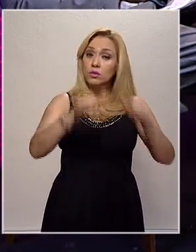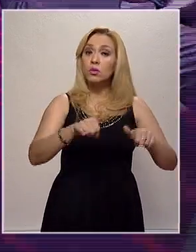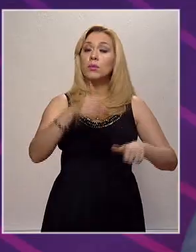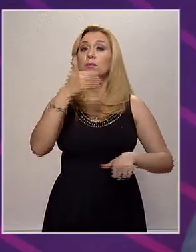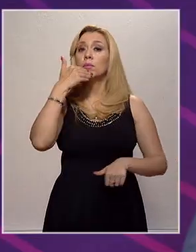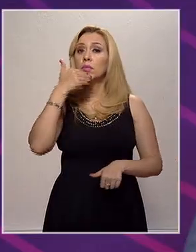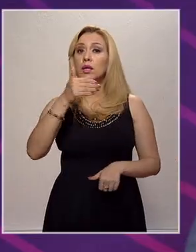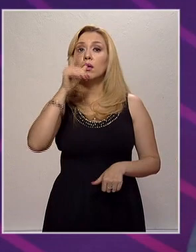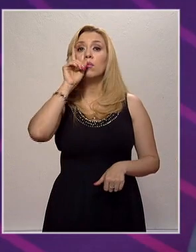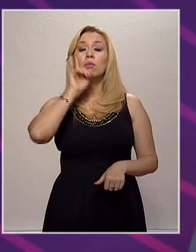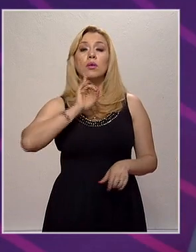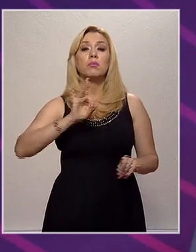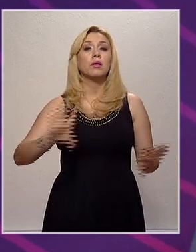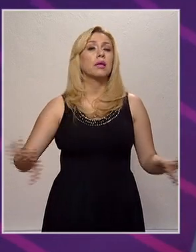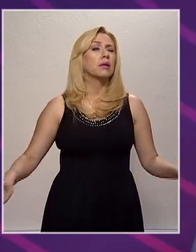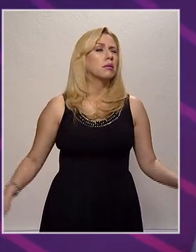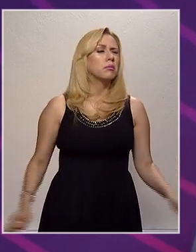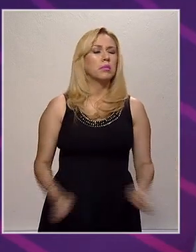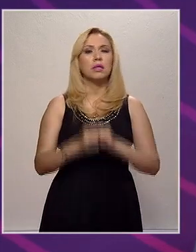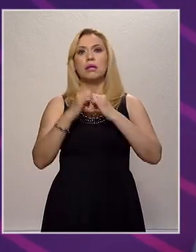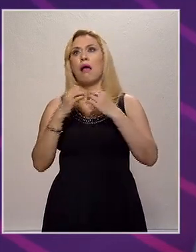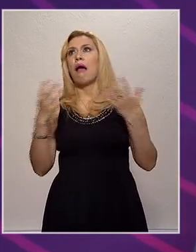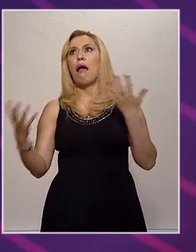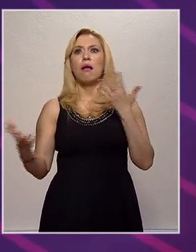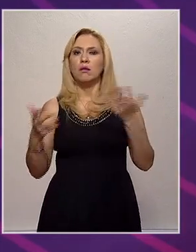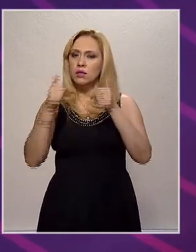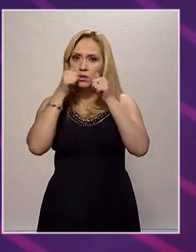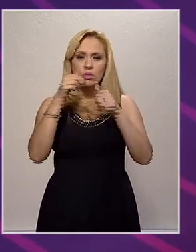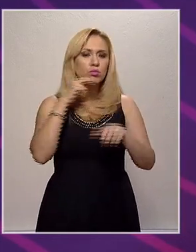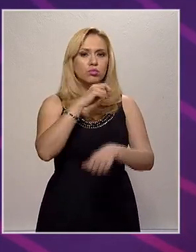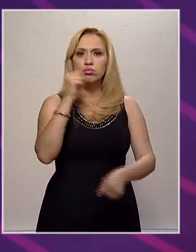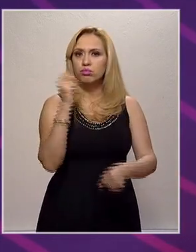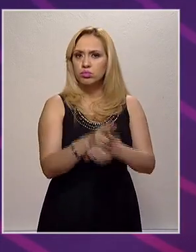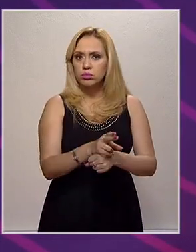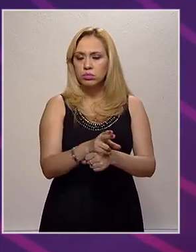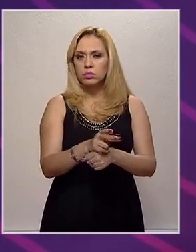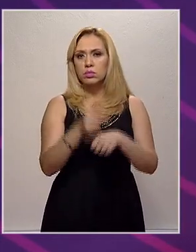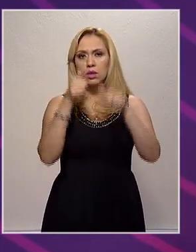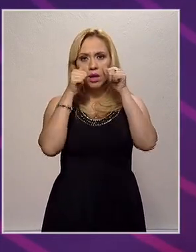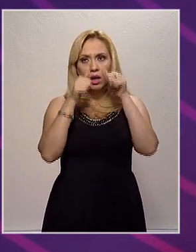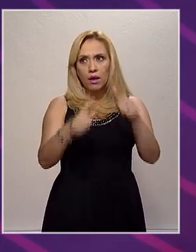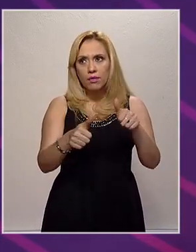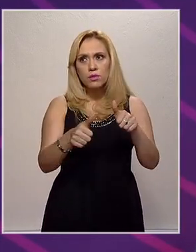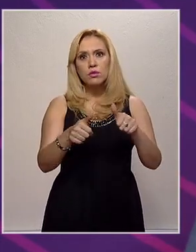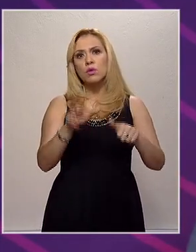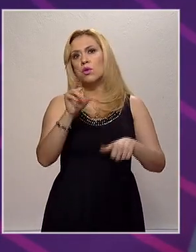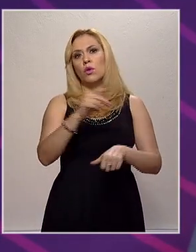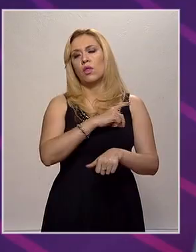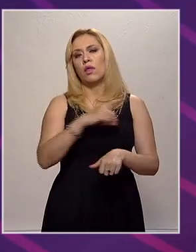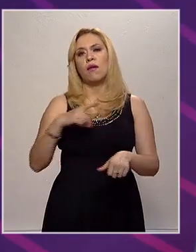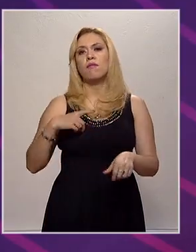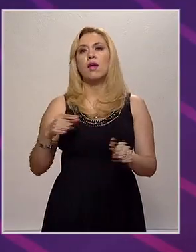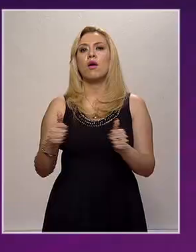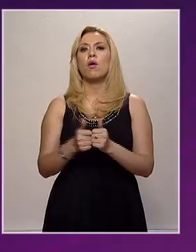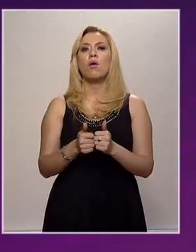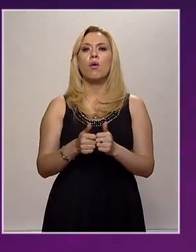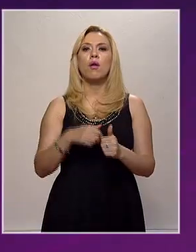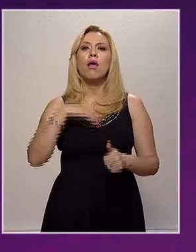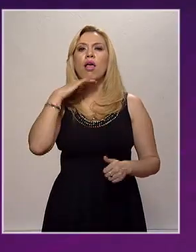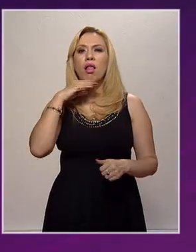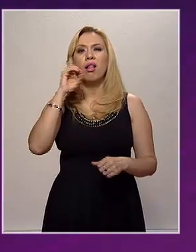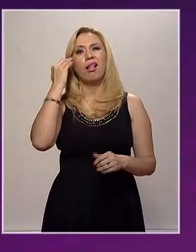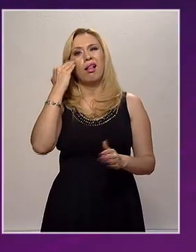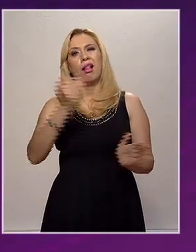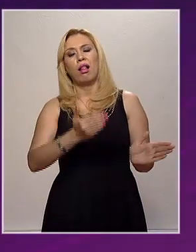las emergencias y servicios obstétricos, y dicha atención no puede verse sometida a ningún tipo de omisión o